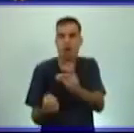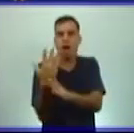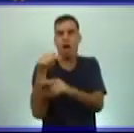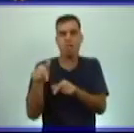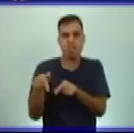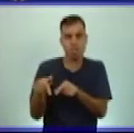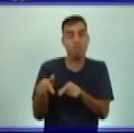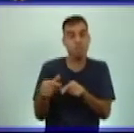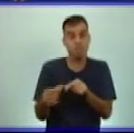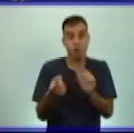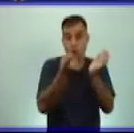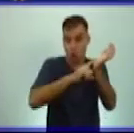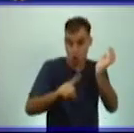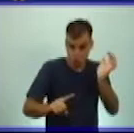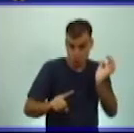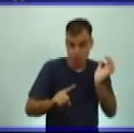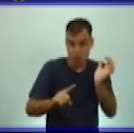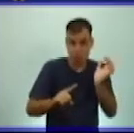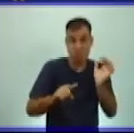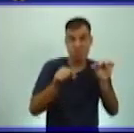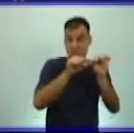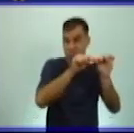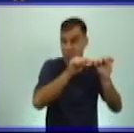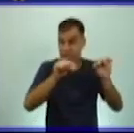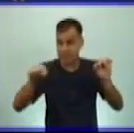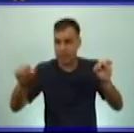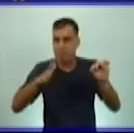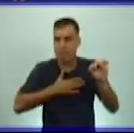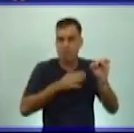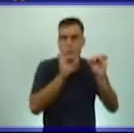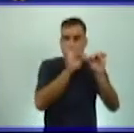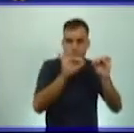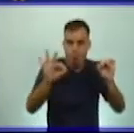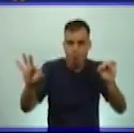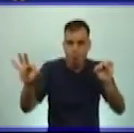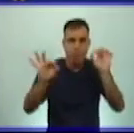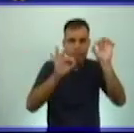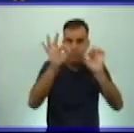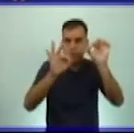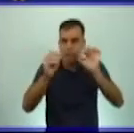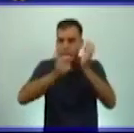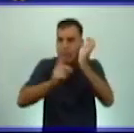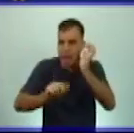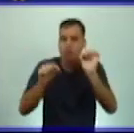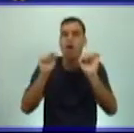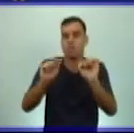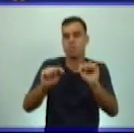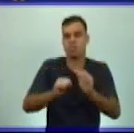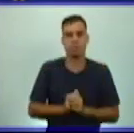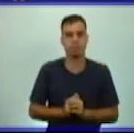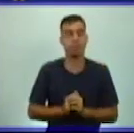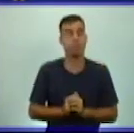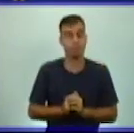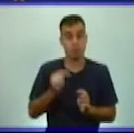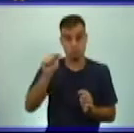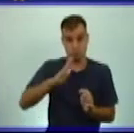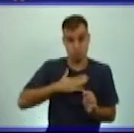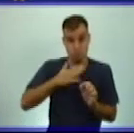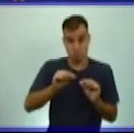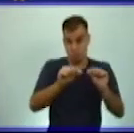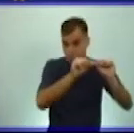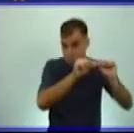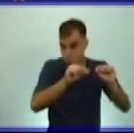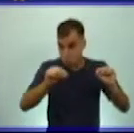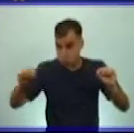es el movimiento ordenado y dirigido de los portadores de carga. El sentido de la corriente que se induce como resultado